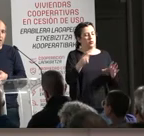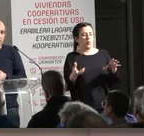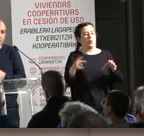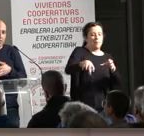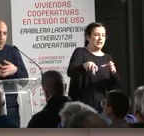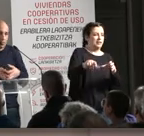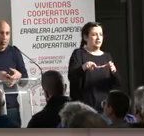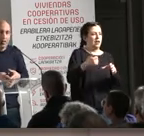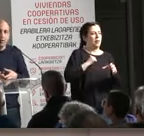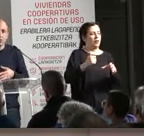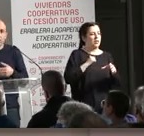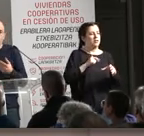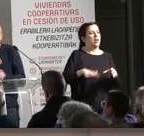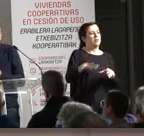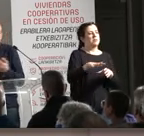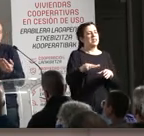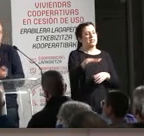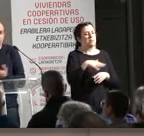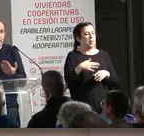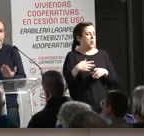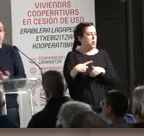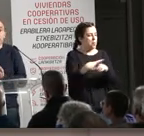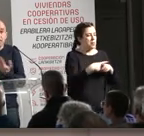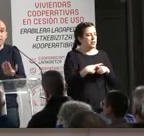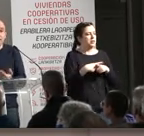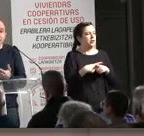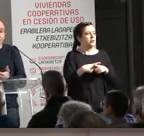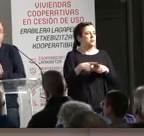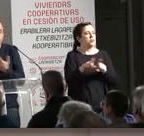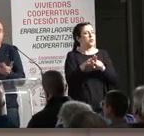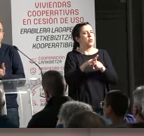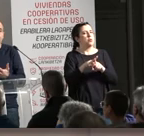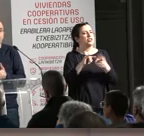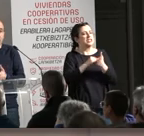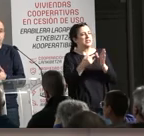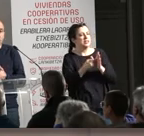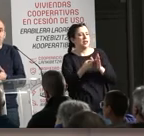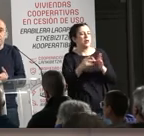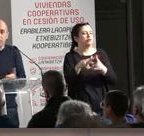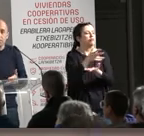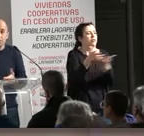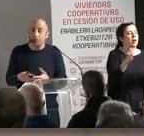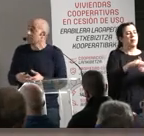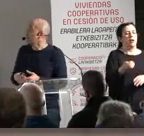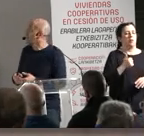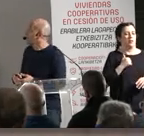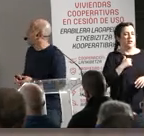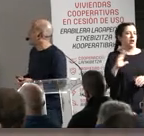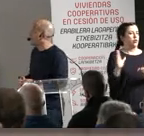zona con espacios comunitarios, con un ecosistema que dinamizan y que facilitan para que haya mejores oportunidades para todas las